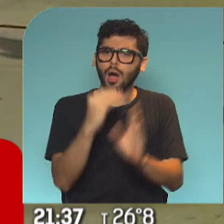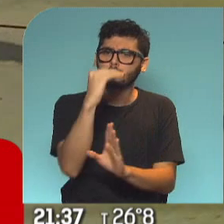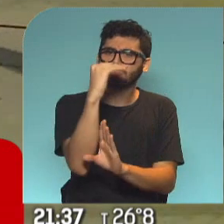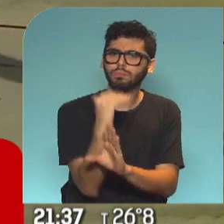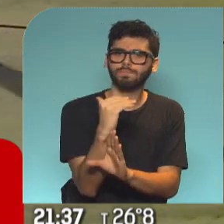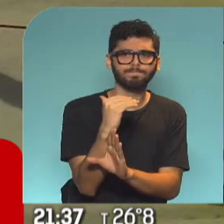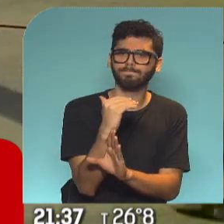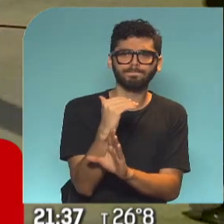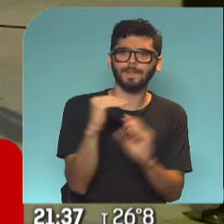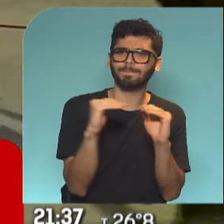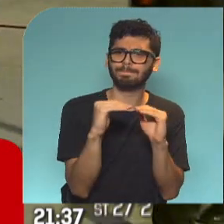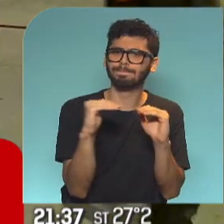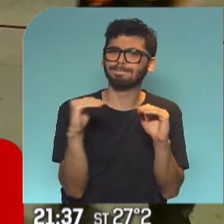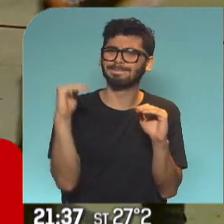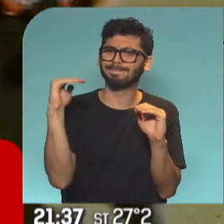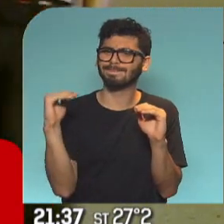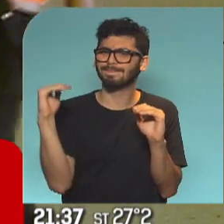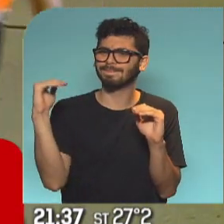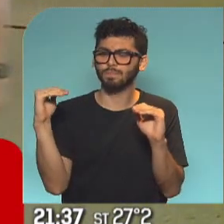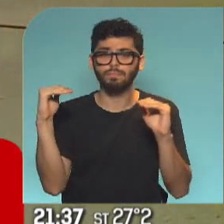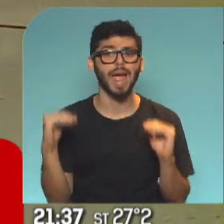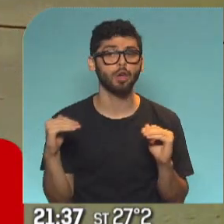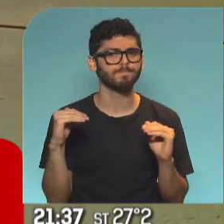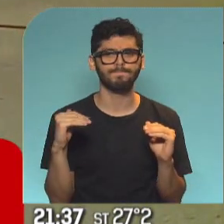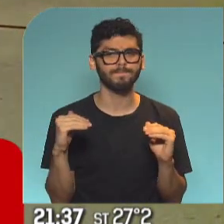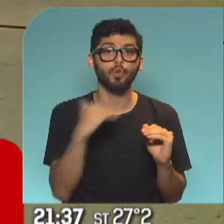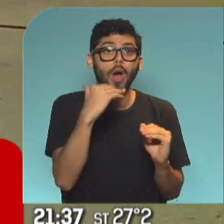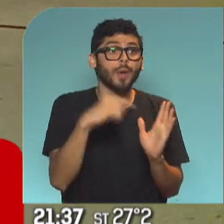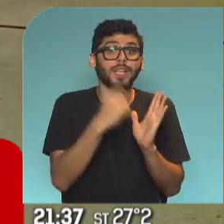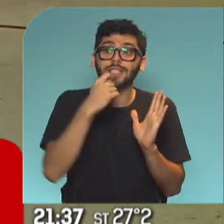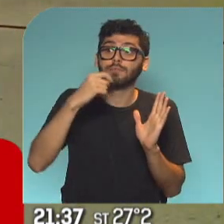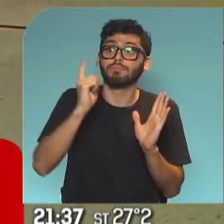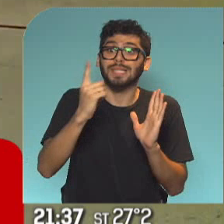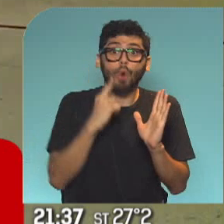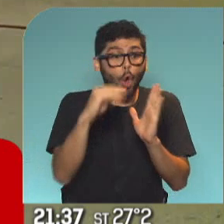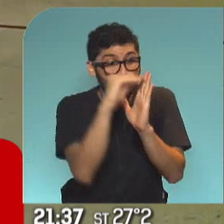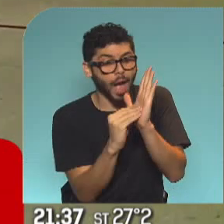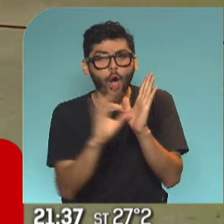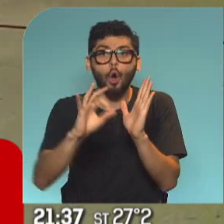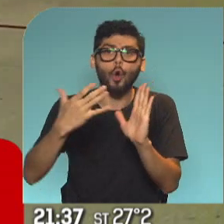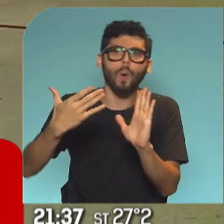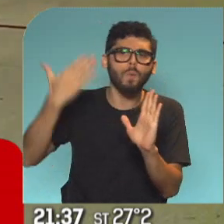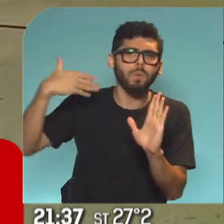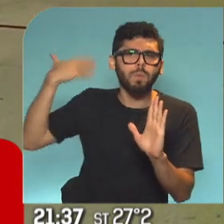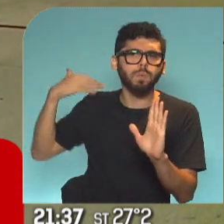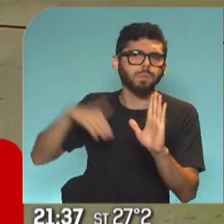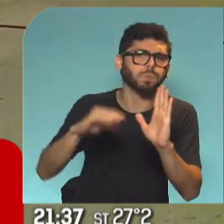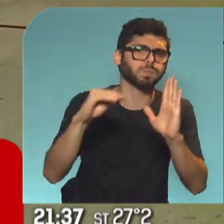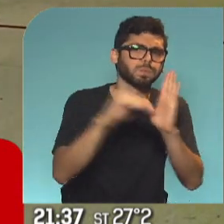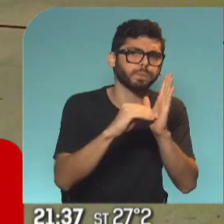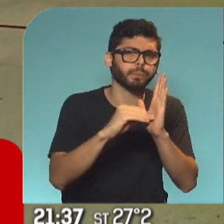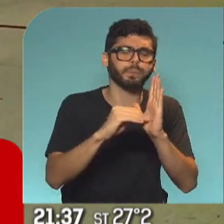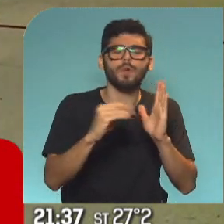sabe con exactitud si las muertes refieren a las últimas 24 horas o son reportadas hoy, claro.